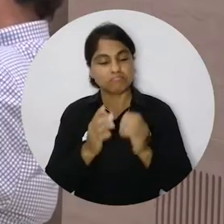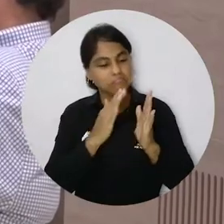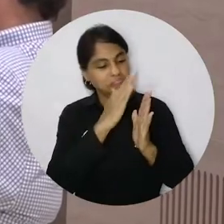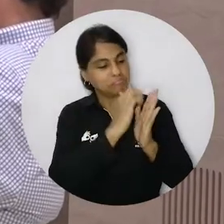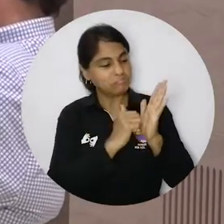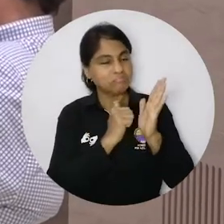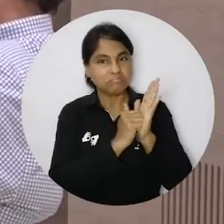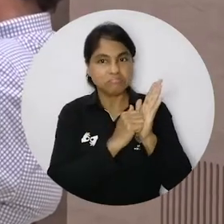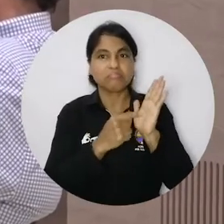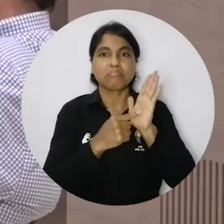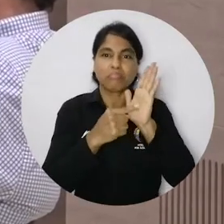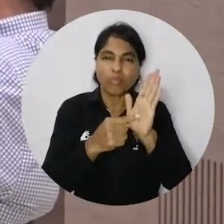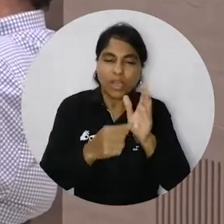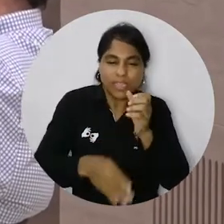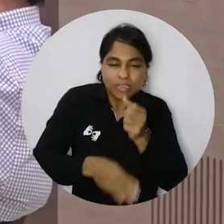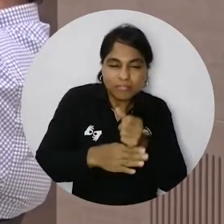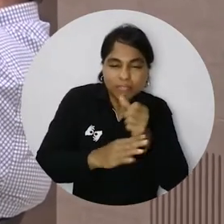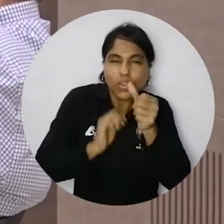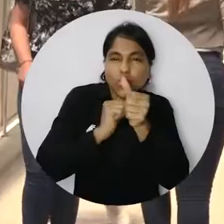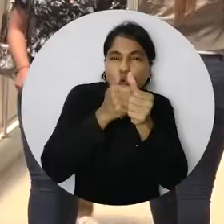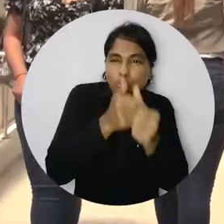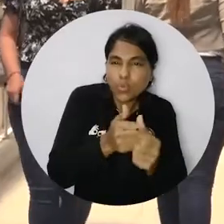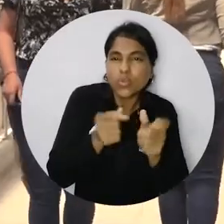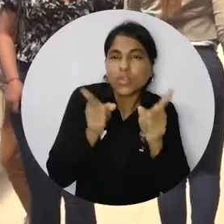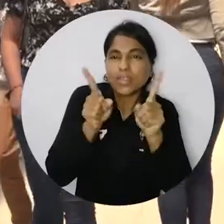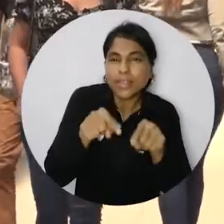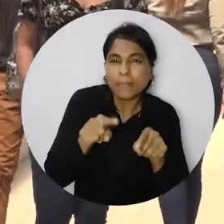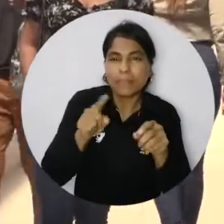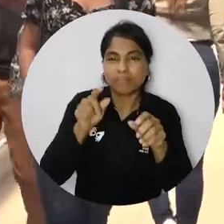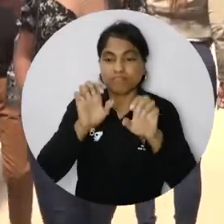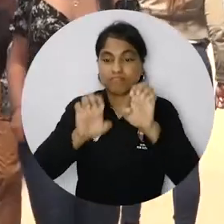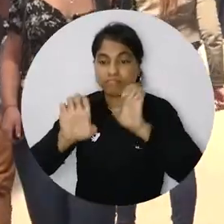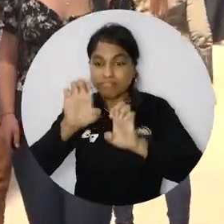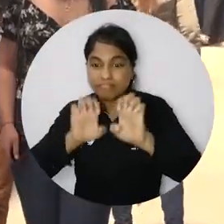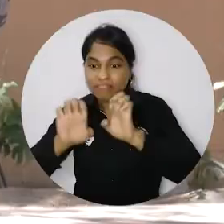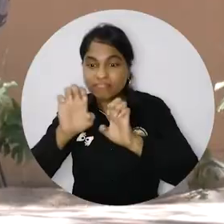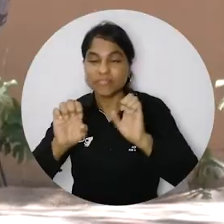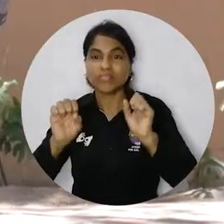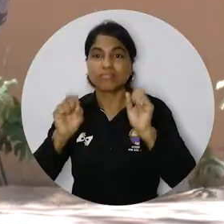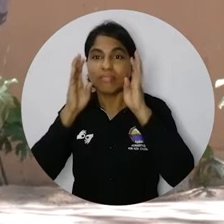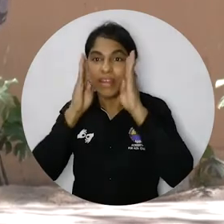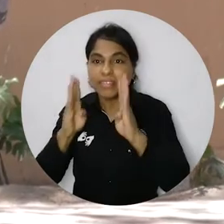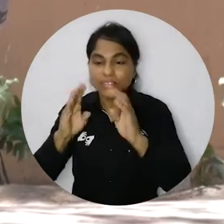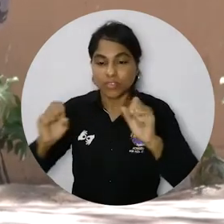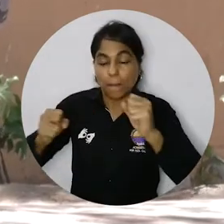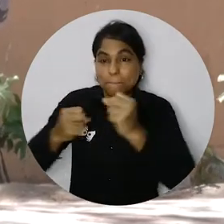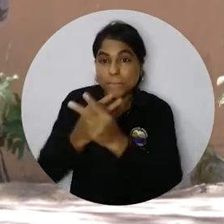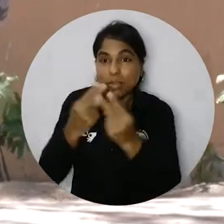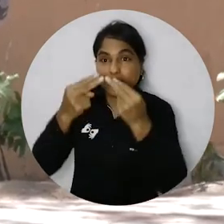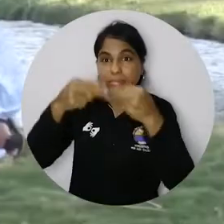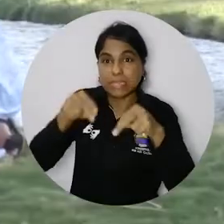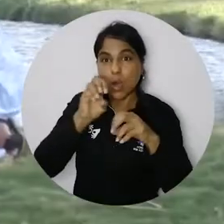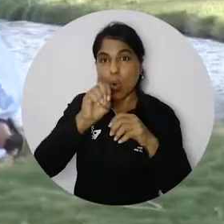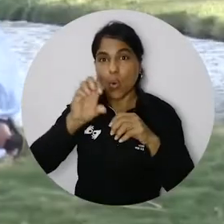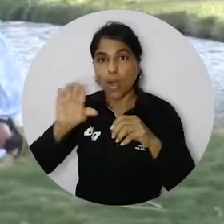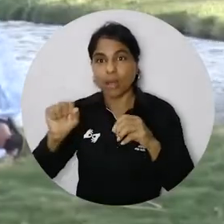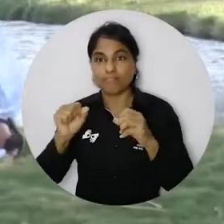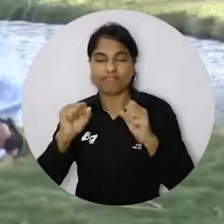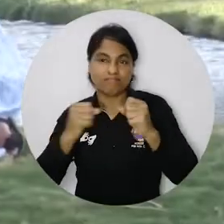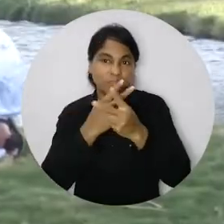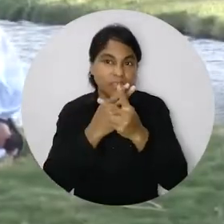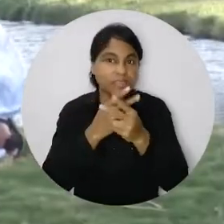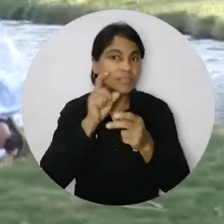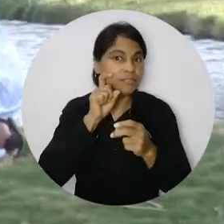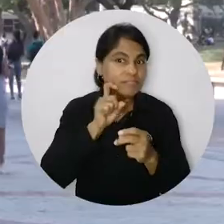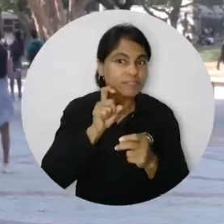De acuerdo con el orden del día, también se hizo un seguimiento al protocolo institucional para la prevención y atención de la violencia basada en género y violencia sexual, y